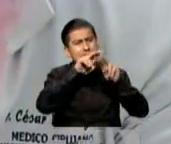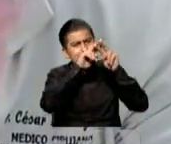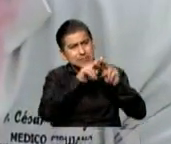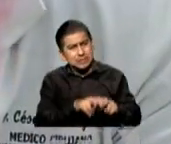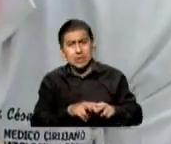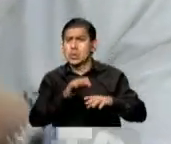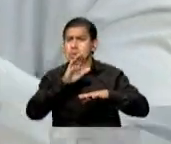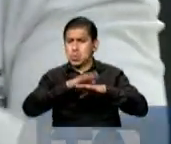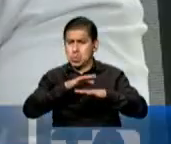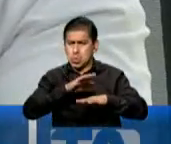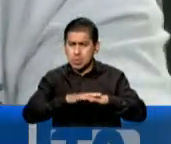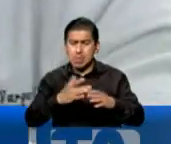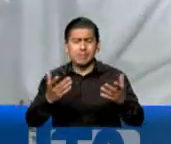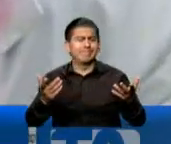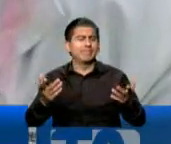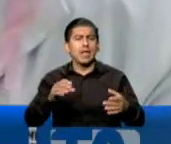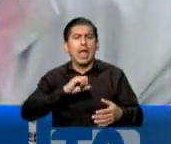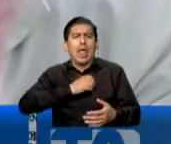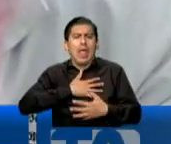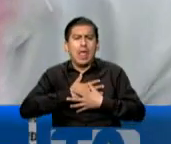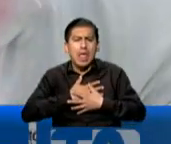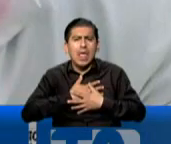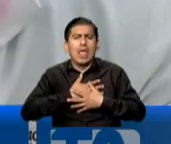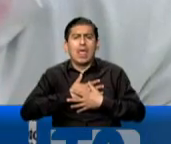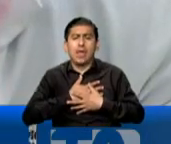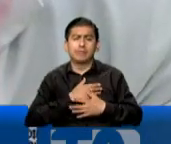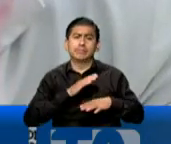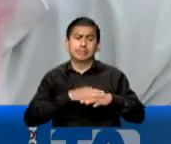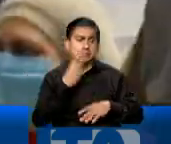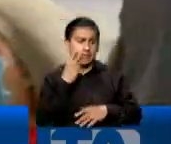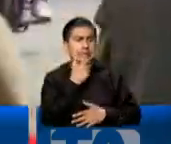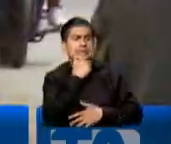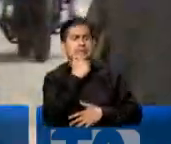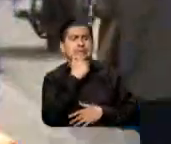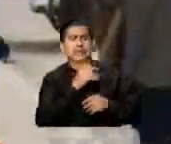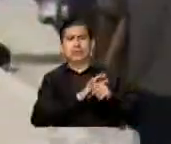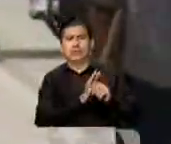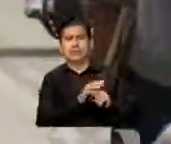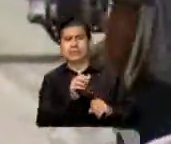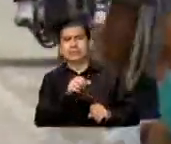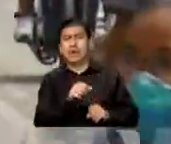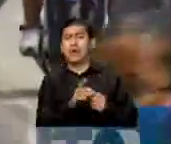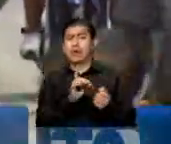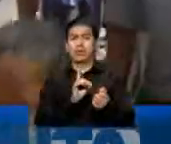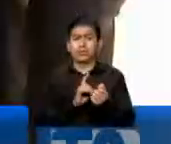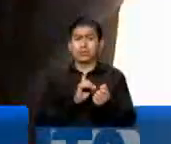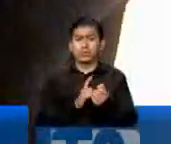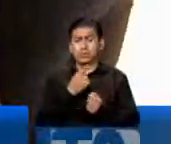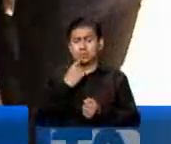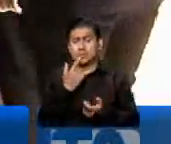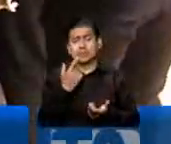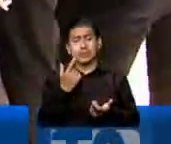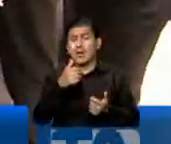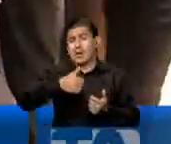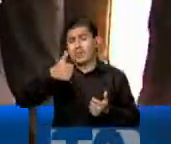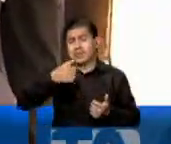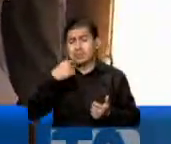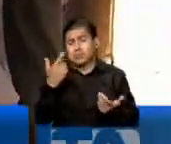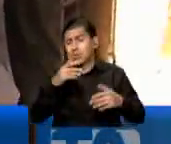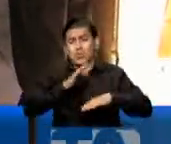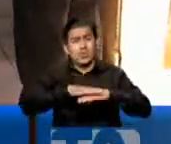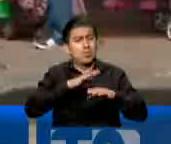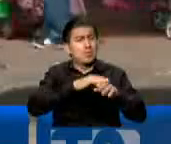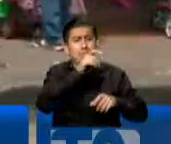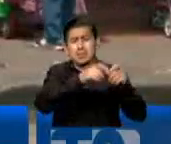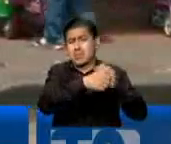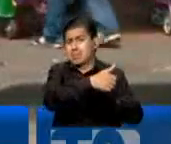problemas respiratorios, hasta realizarle los exámenes y se evidencia que es COVID. Médicos y autoridades coinciden en que esto se debe al relajamiento de las medidas